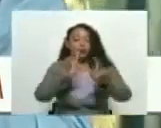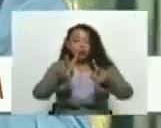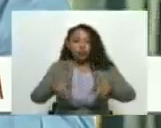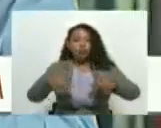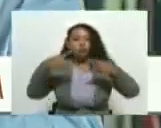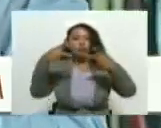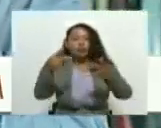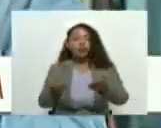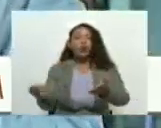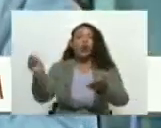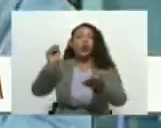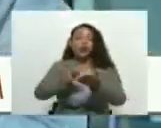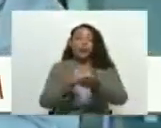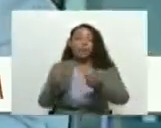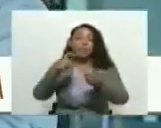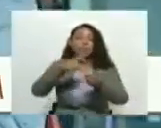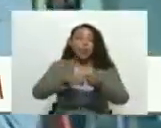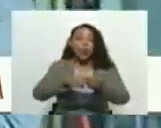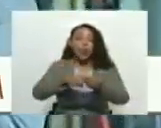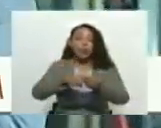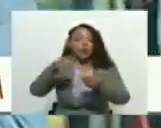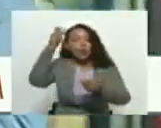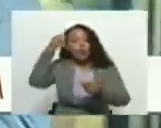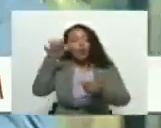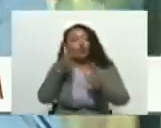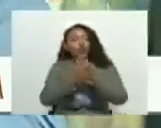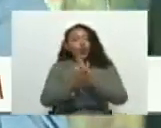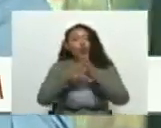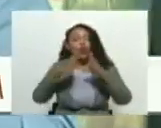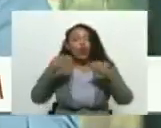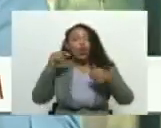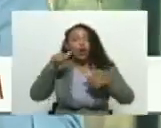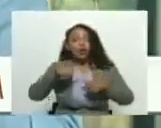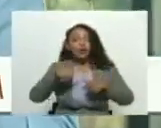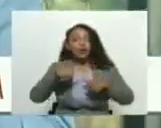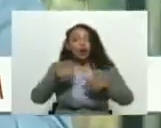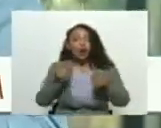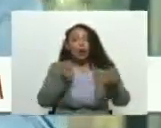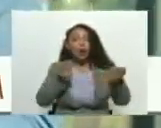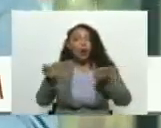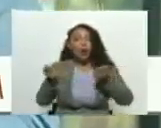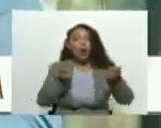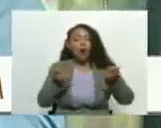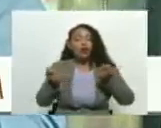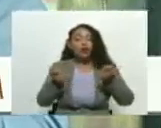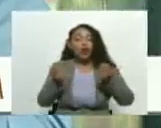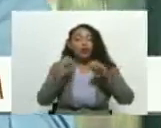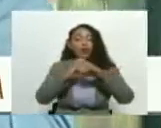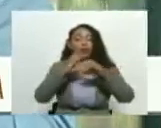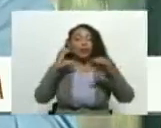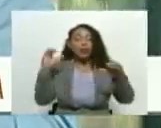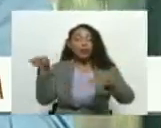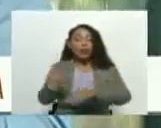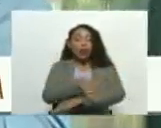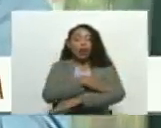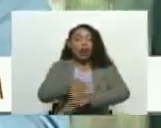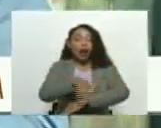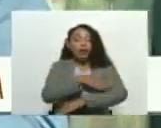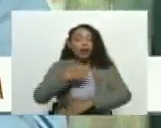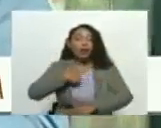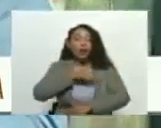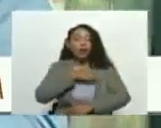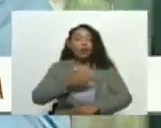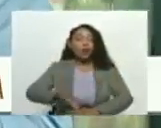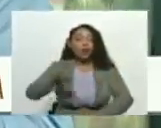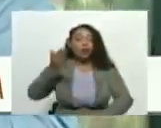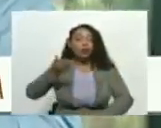y de nuevo registro de matriculación, sobre todo para tener un estricto control del transporte urbano, que es nuestra prioridad. En